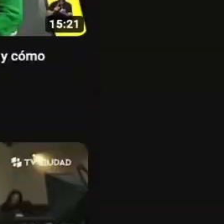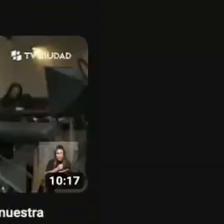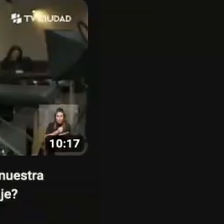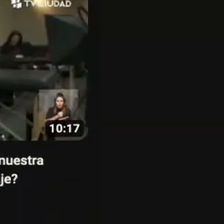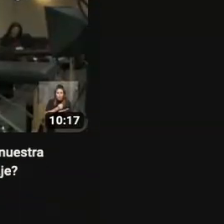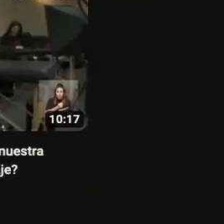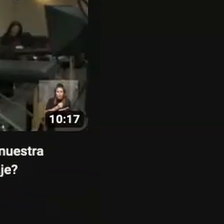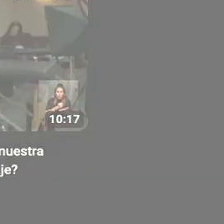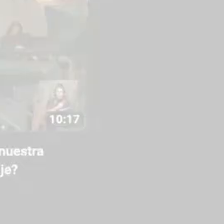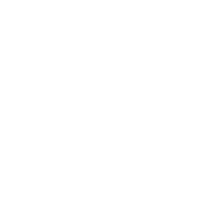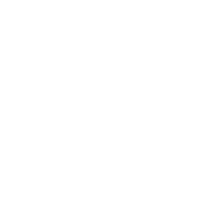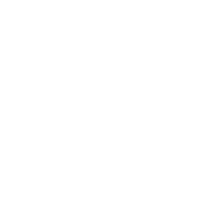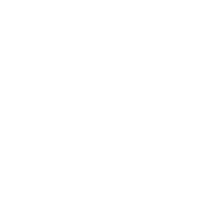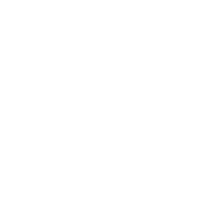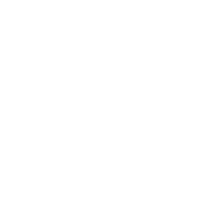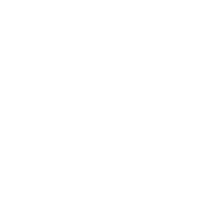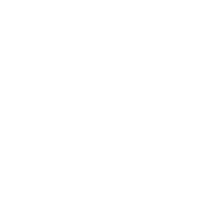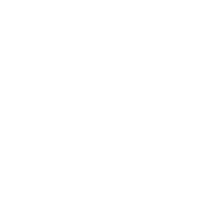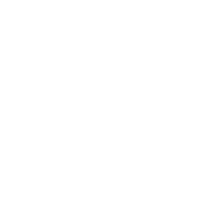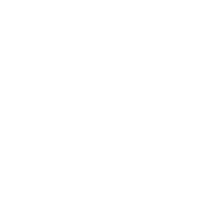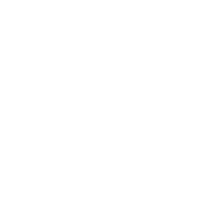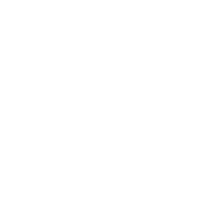Ciencia.